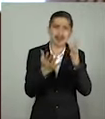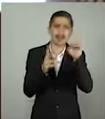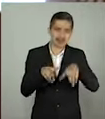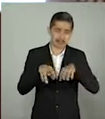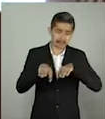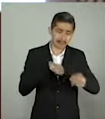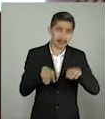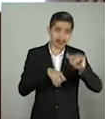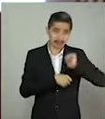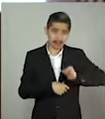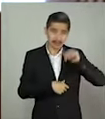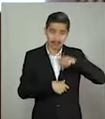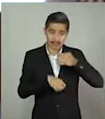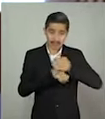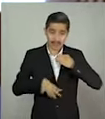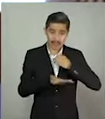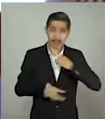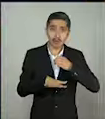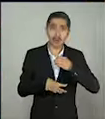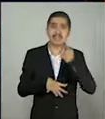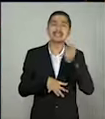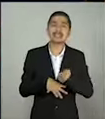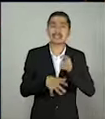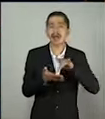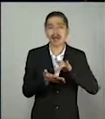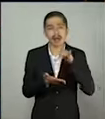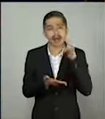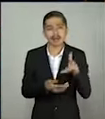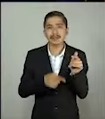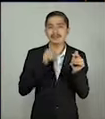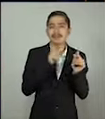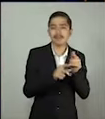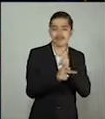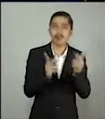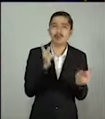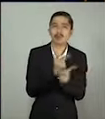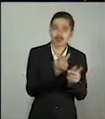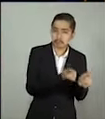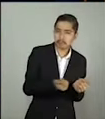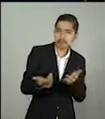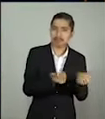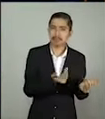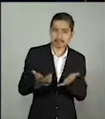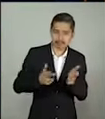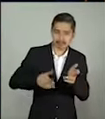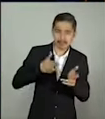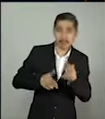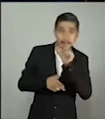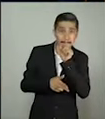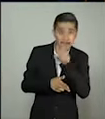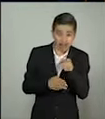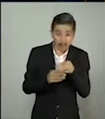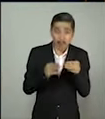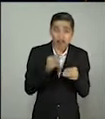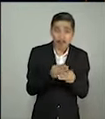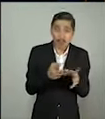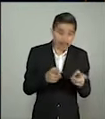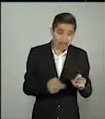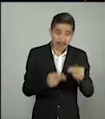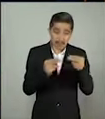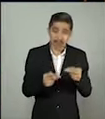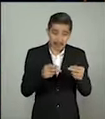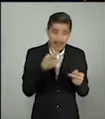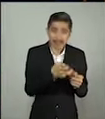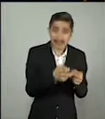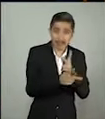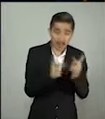Miles de empleos en la capital del estado se generan gracias a las cadenas de producción y al tránsito de mercancías por